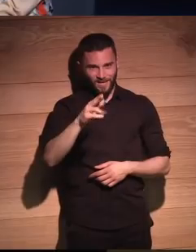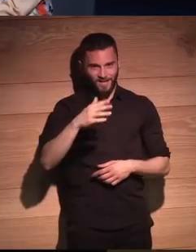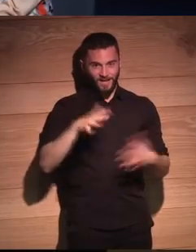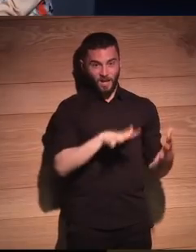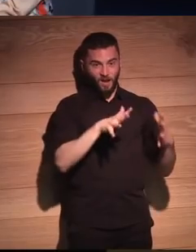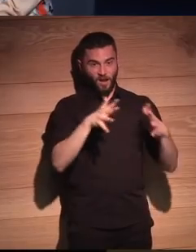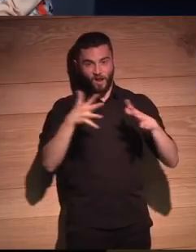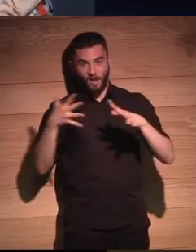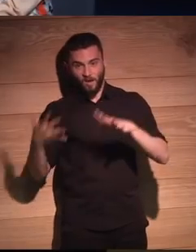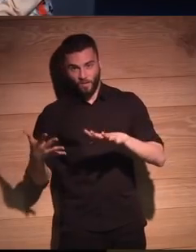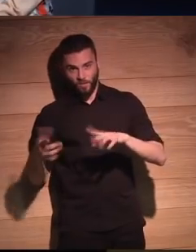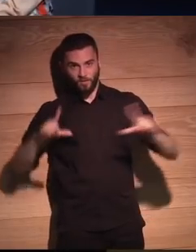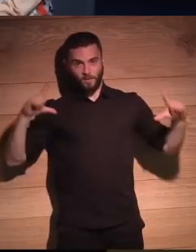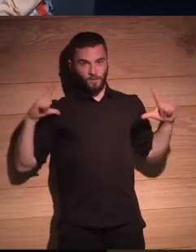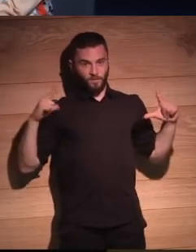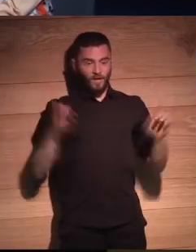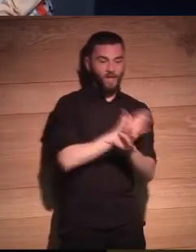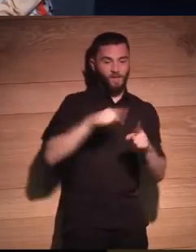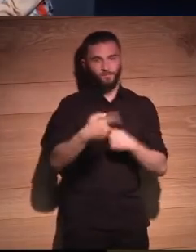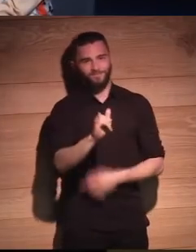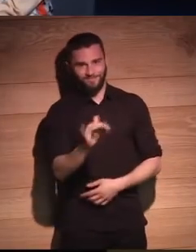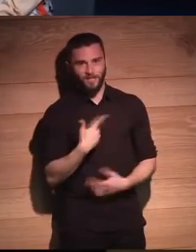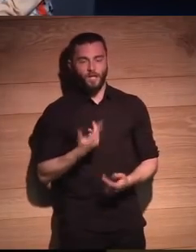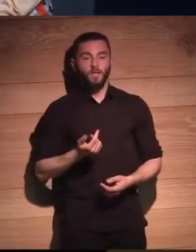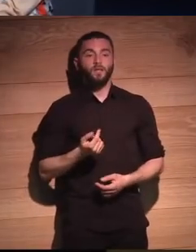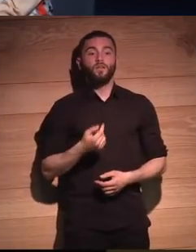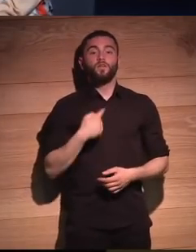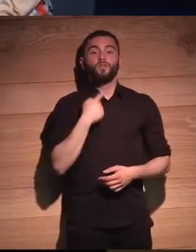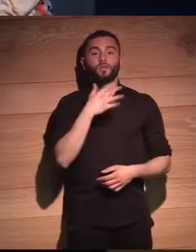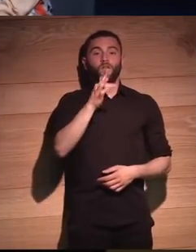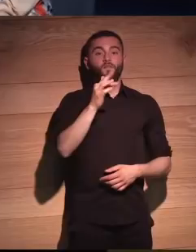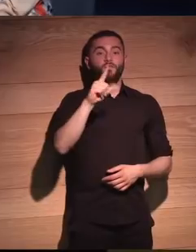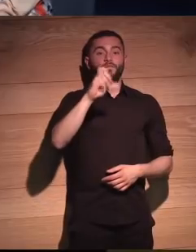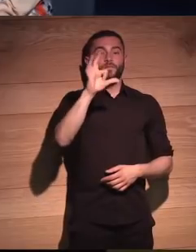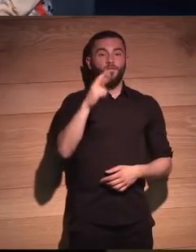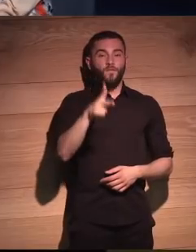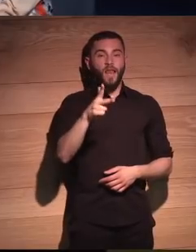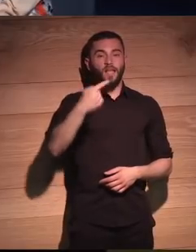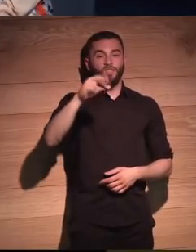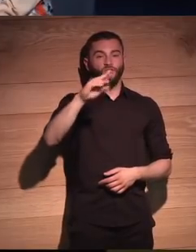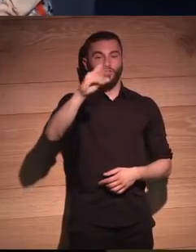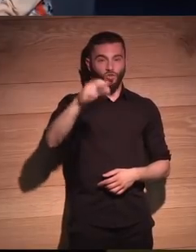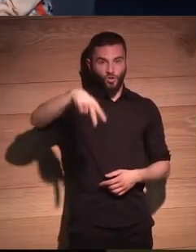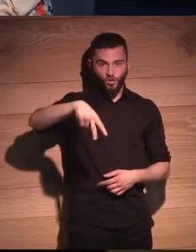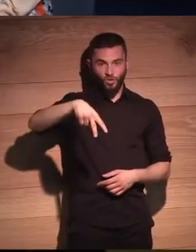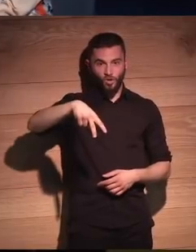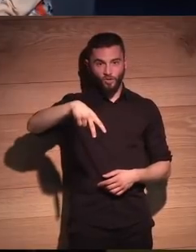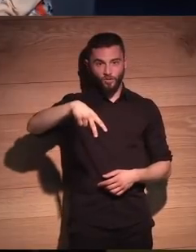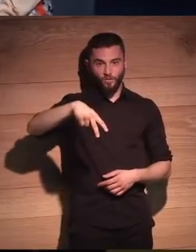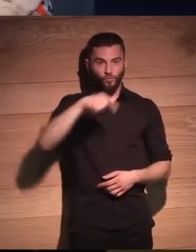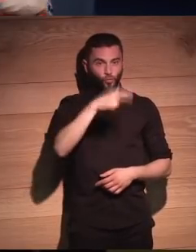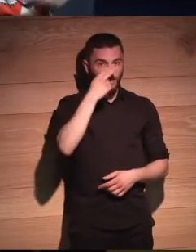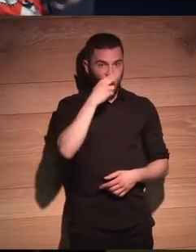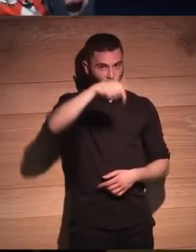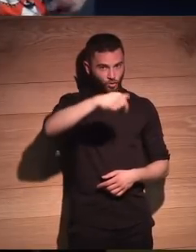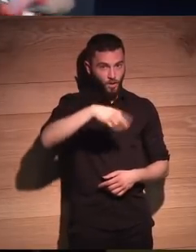evolución del personaje. Y suele decir, tengo días que me interesa más Homero y otros Flash Gordon. Esperamos que hoy sea Batman el objetivo de tu